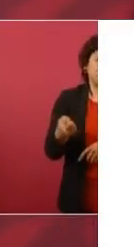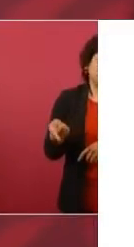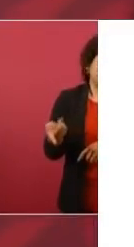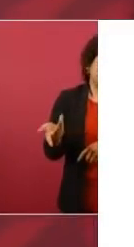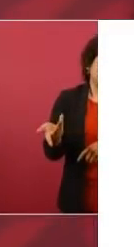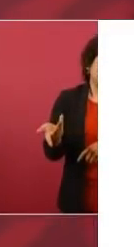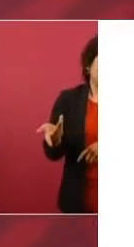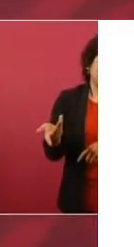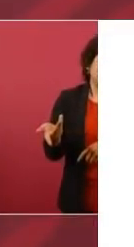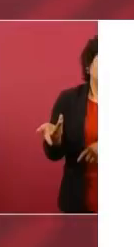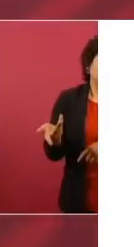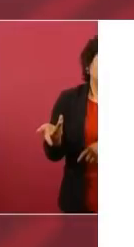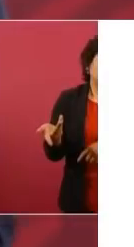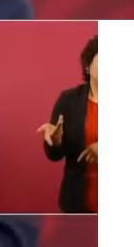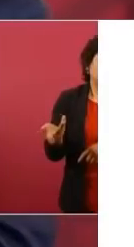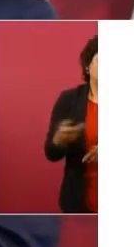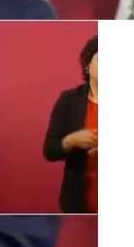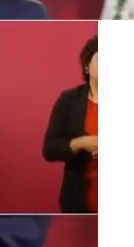en términos